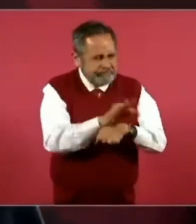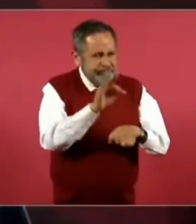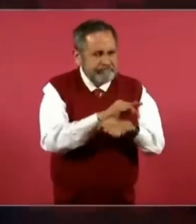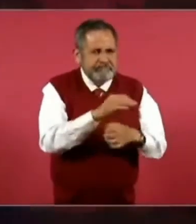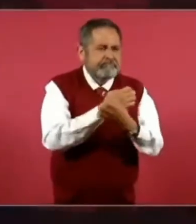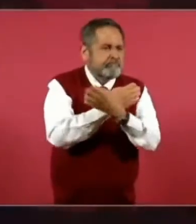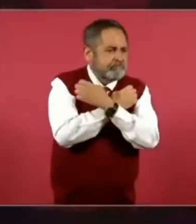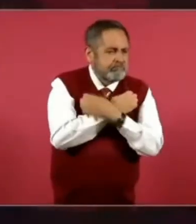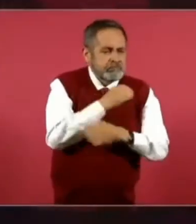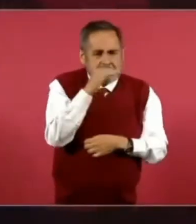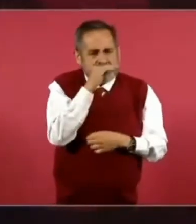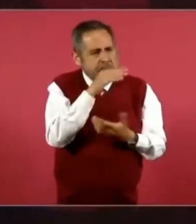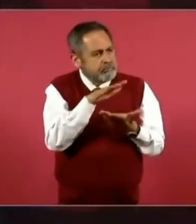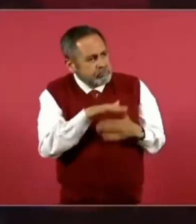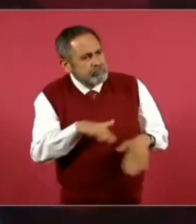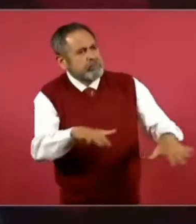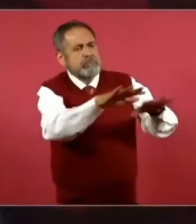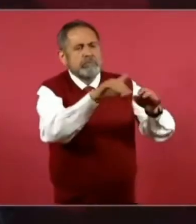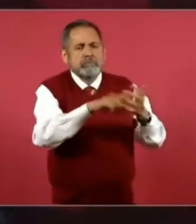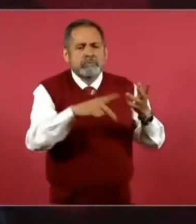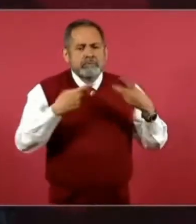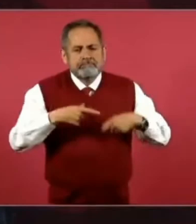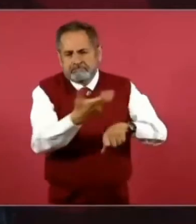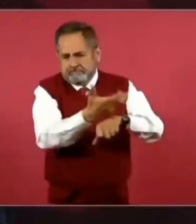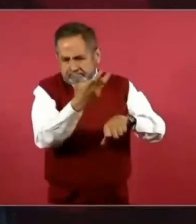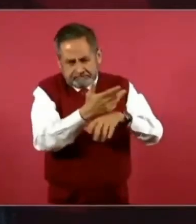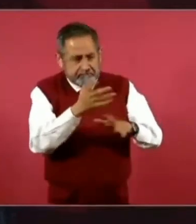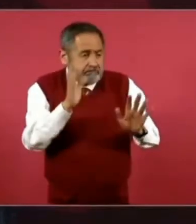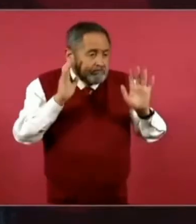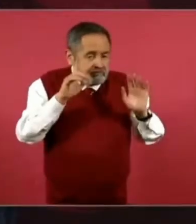educación pública y gratuita